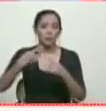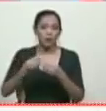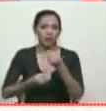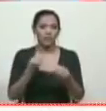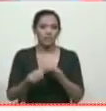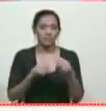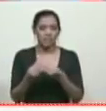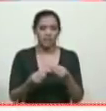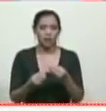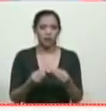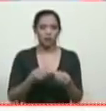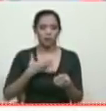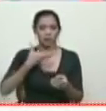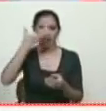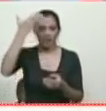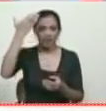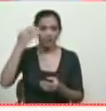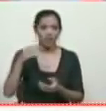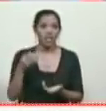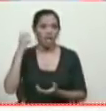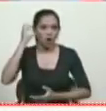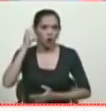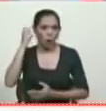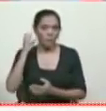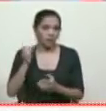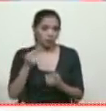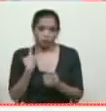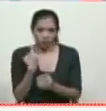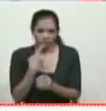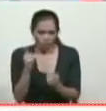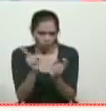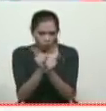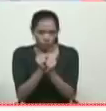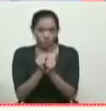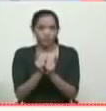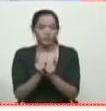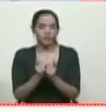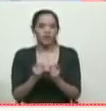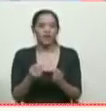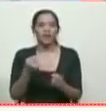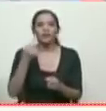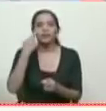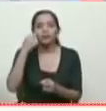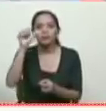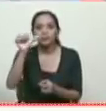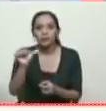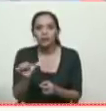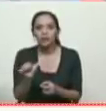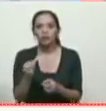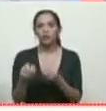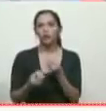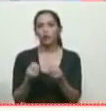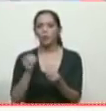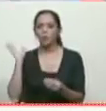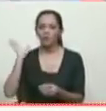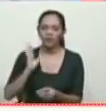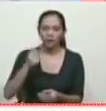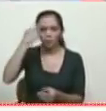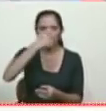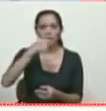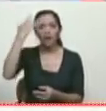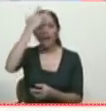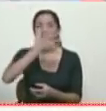esas naciones de Europa, los ciudadanos europeos se cuestionan, solamente te digo esto, porque están viendo a diario cómo viene la población de África que se quedó